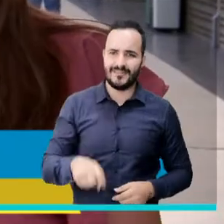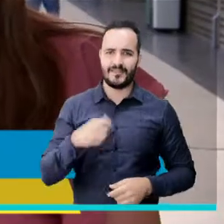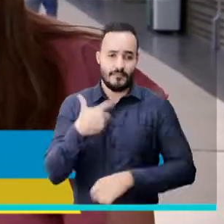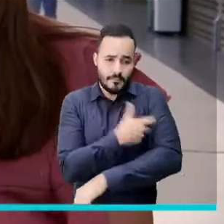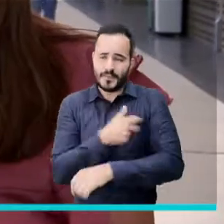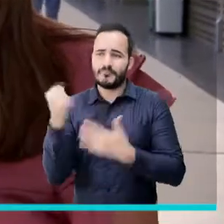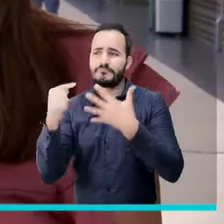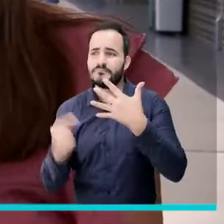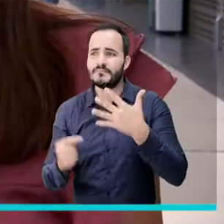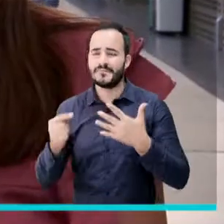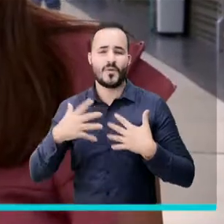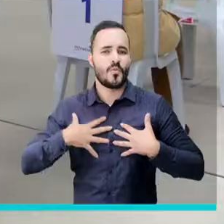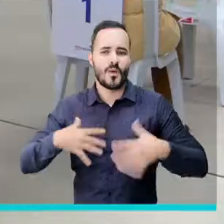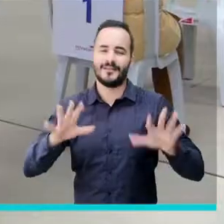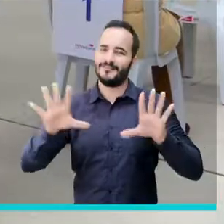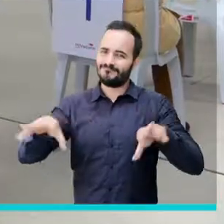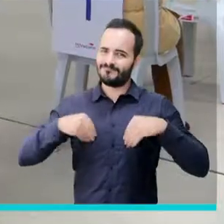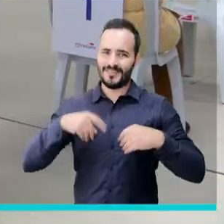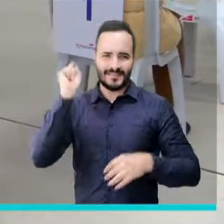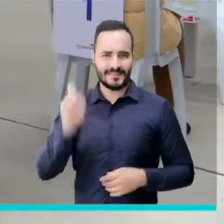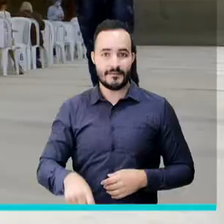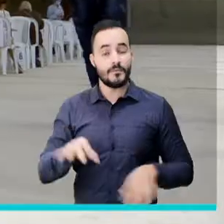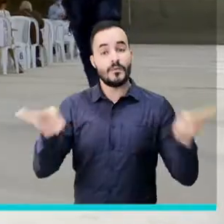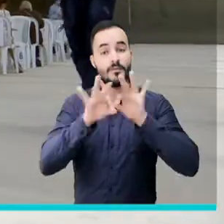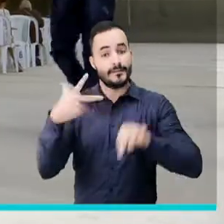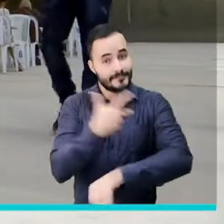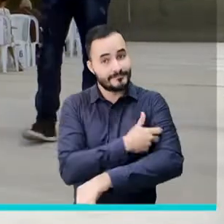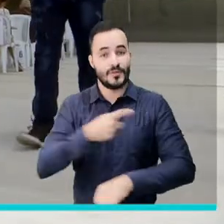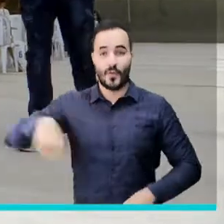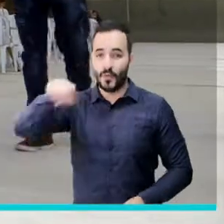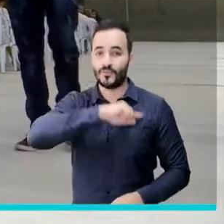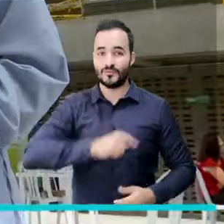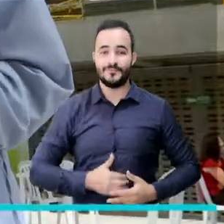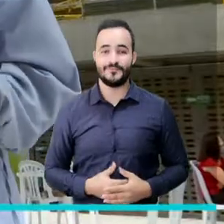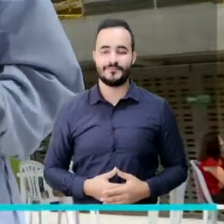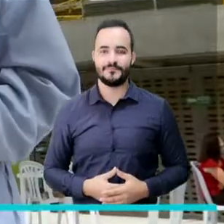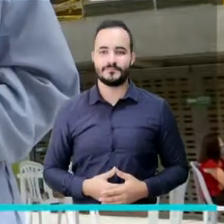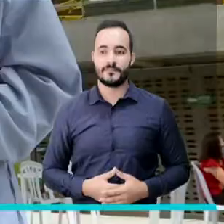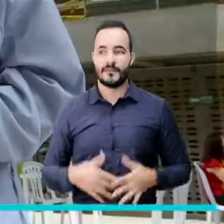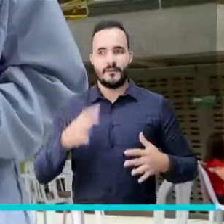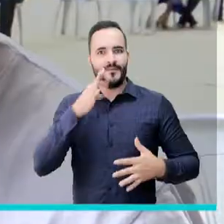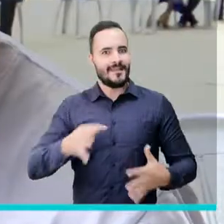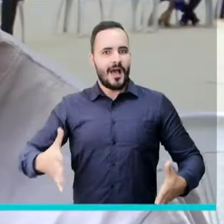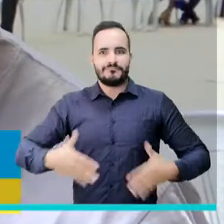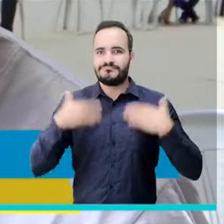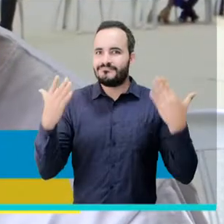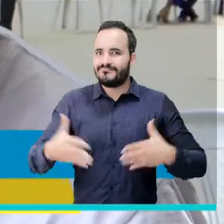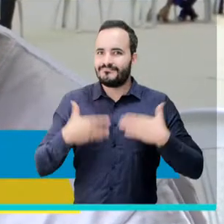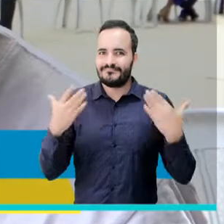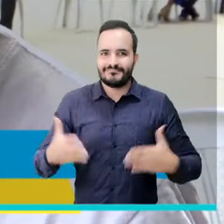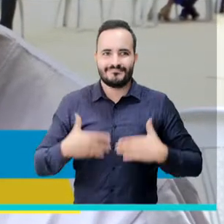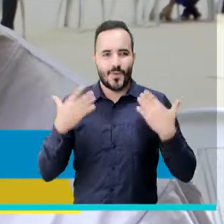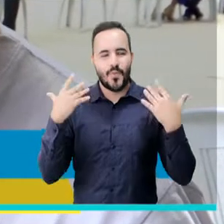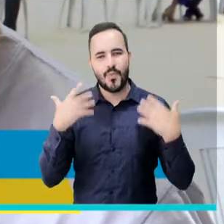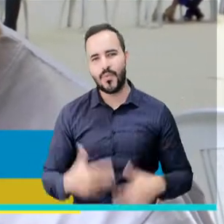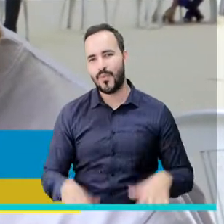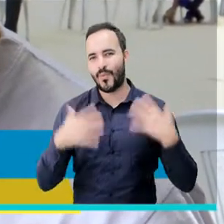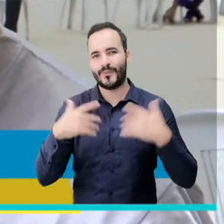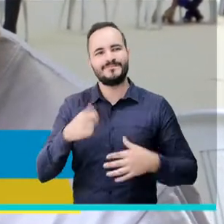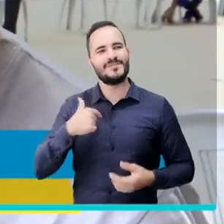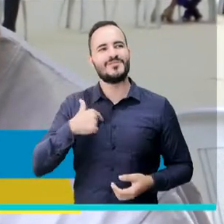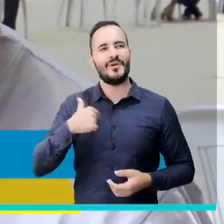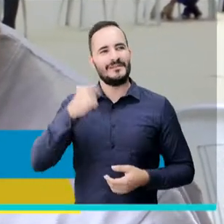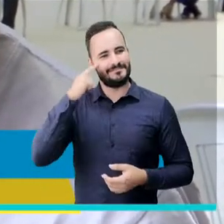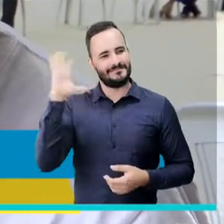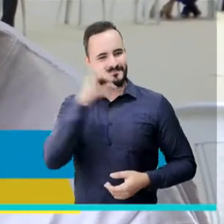sea la vacuna que sea, no importa el nombre, lo importante es vacunarnos. Una alegría inmensa porque siento que